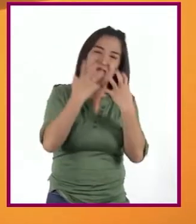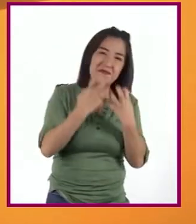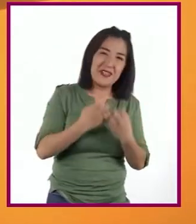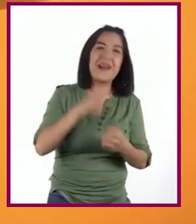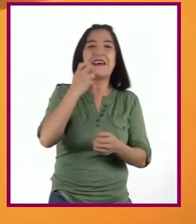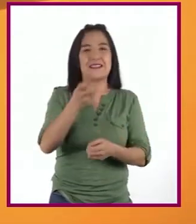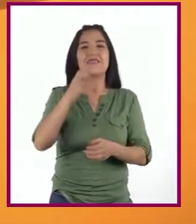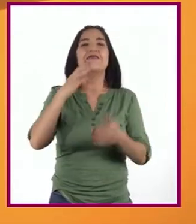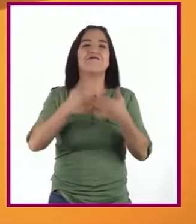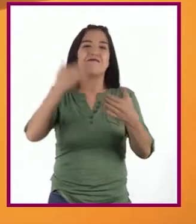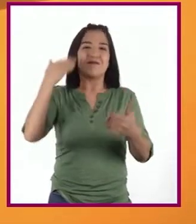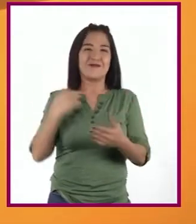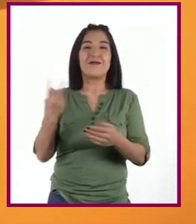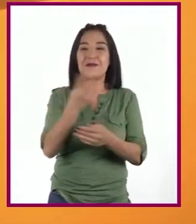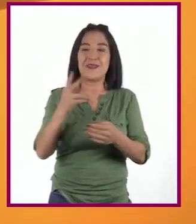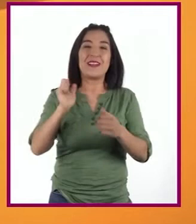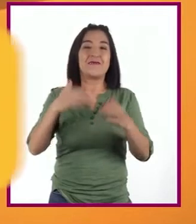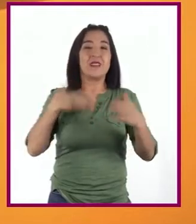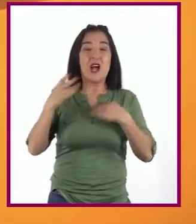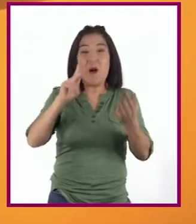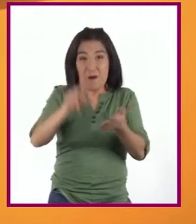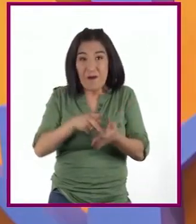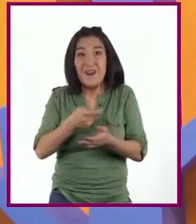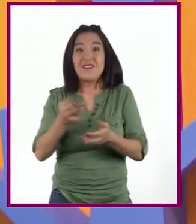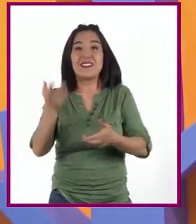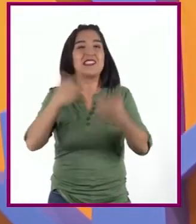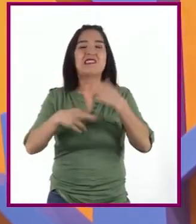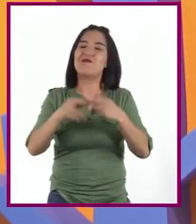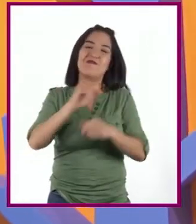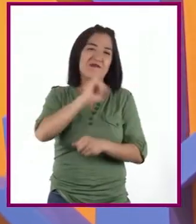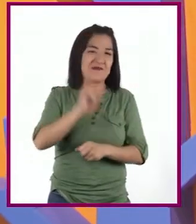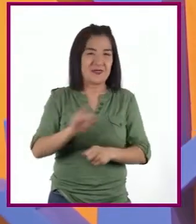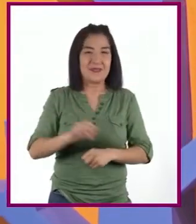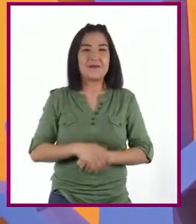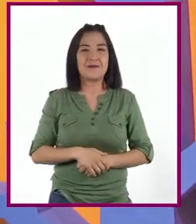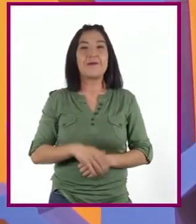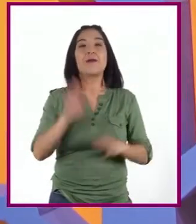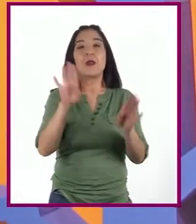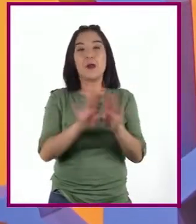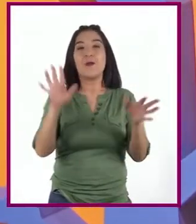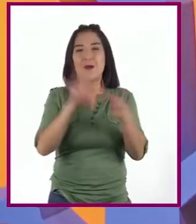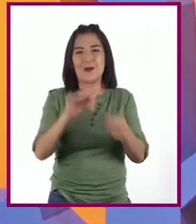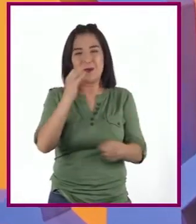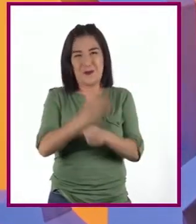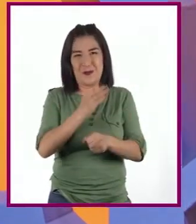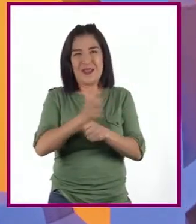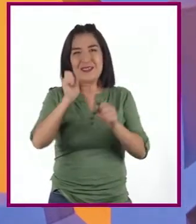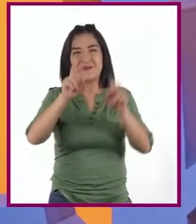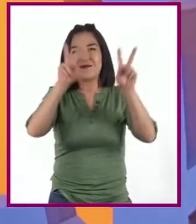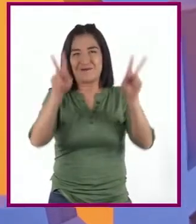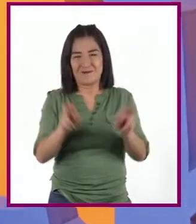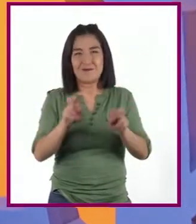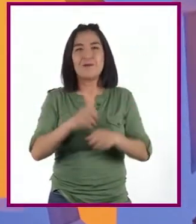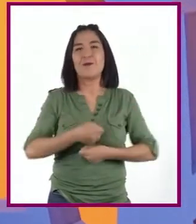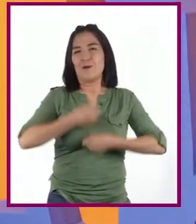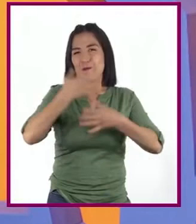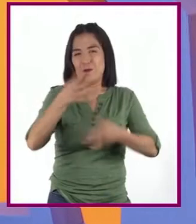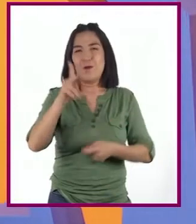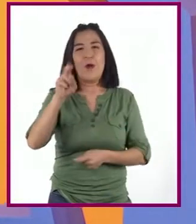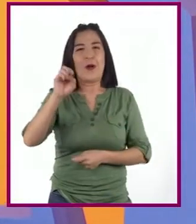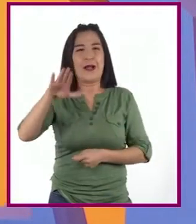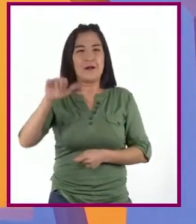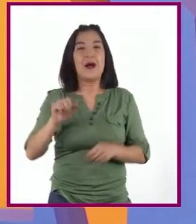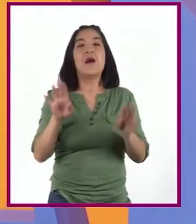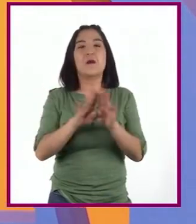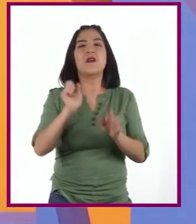lo que vivieron y ya no vivirán más. Si hablamos en términos del tema del poema, diríamos, este